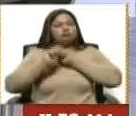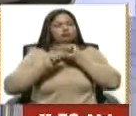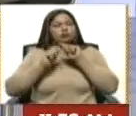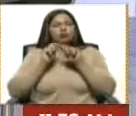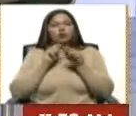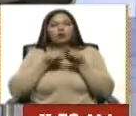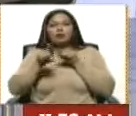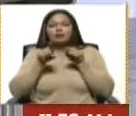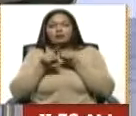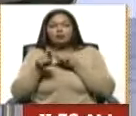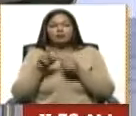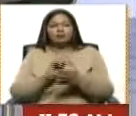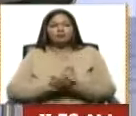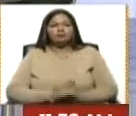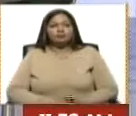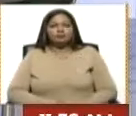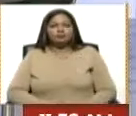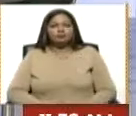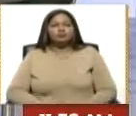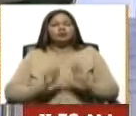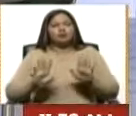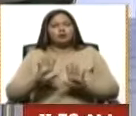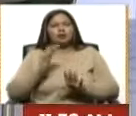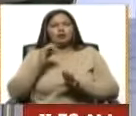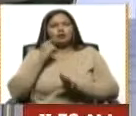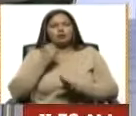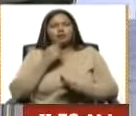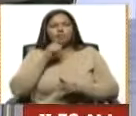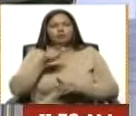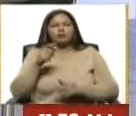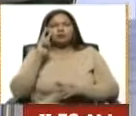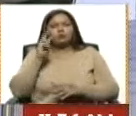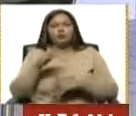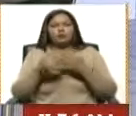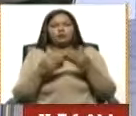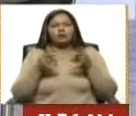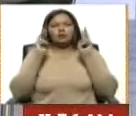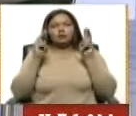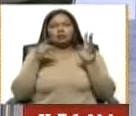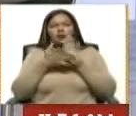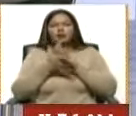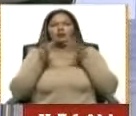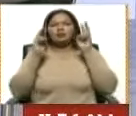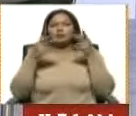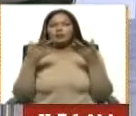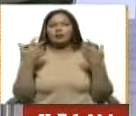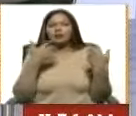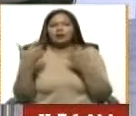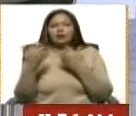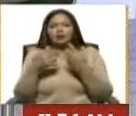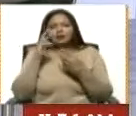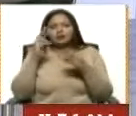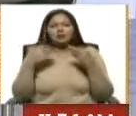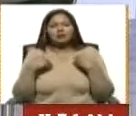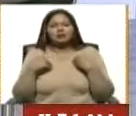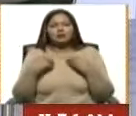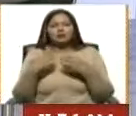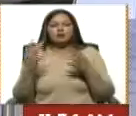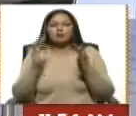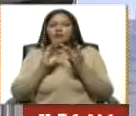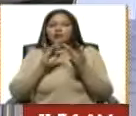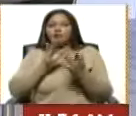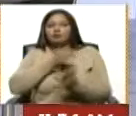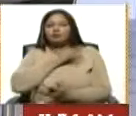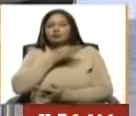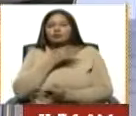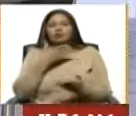un tema también importante que la gente que nos ve quizás no está tan empapada del tema de la guerra mediática a través de las redes sociales.